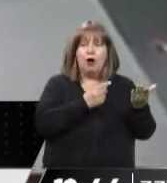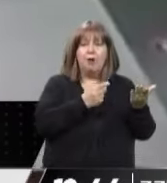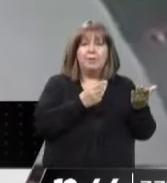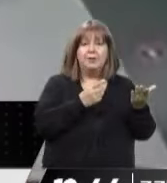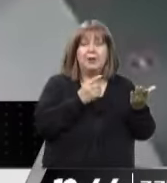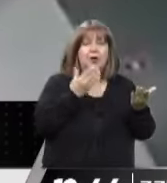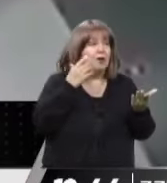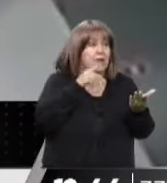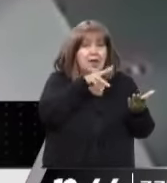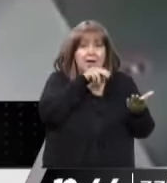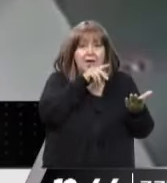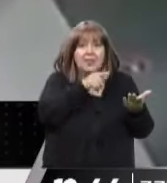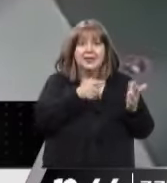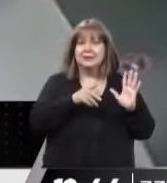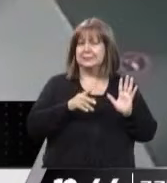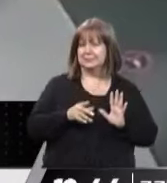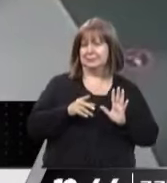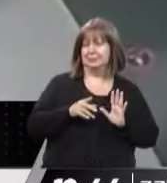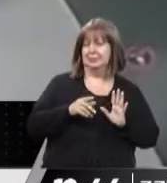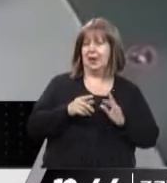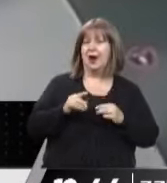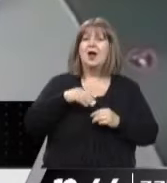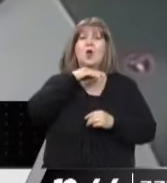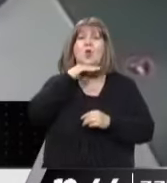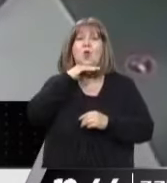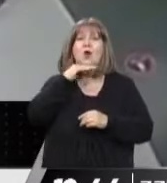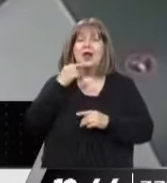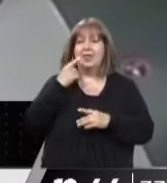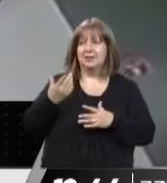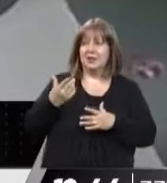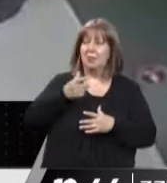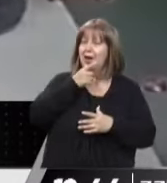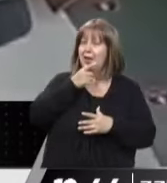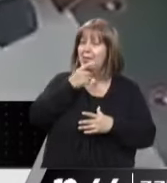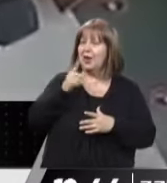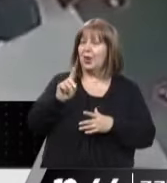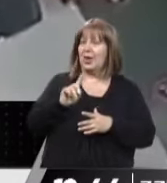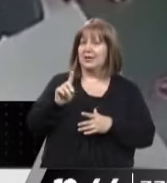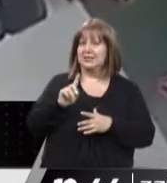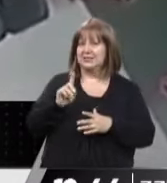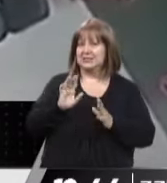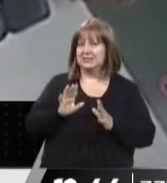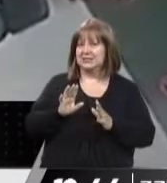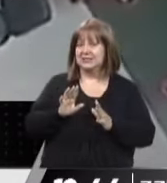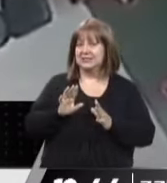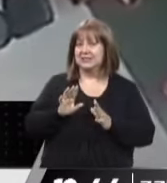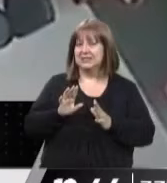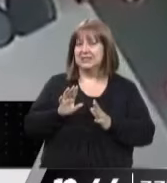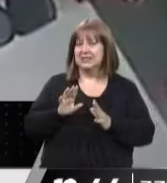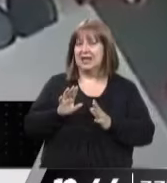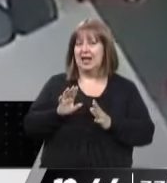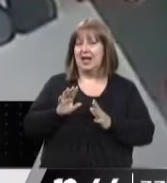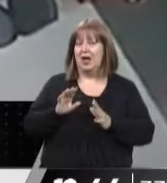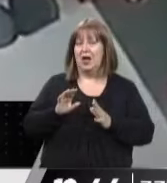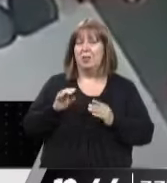a pensar que esto está armado, pero... ¿Vos decís? Yo tiendo a pensar que está armado, pero... Un hombre que da su nombre, se da el nombre de una